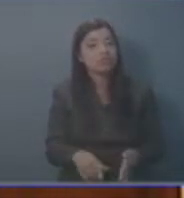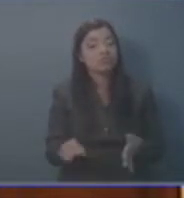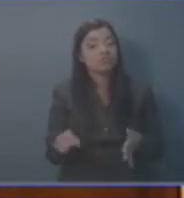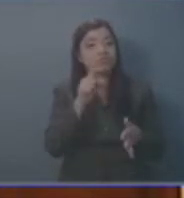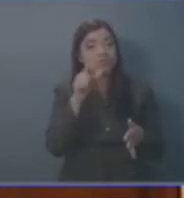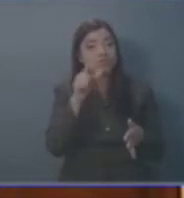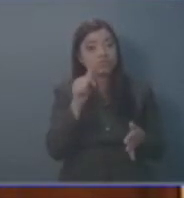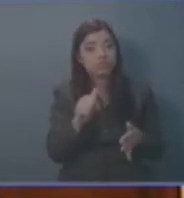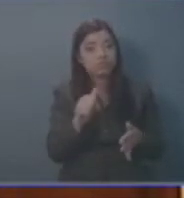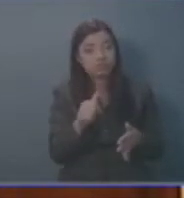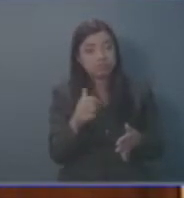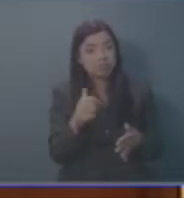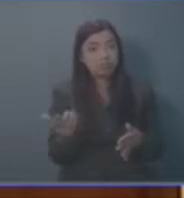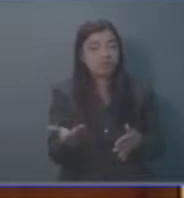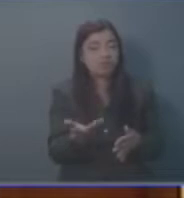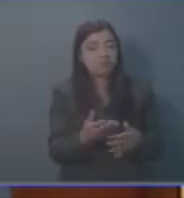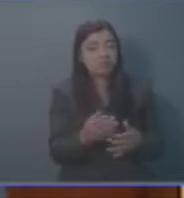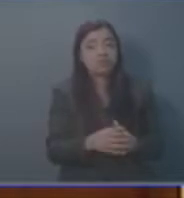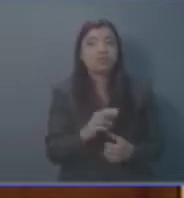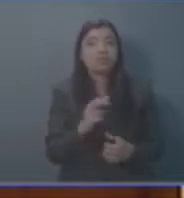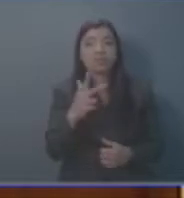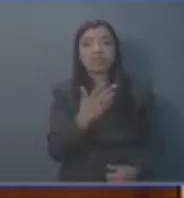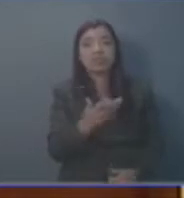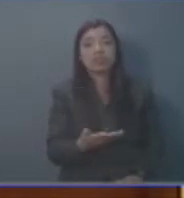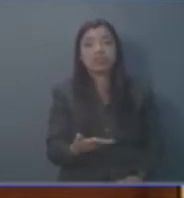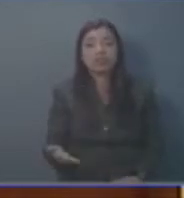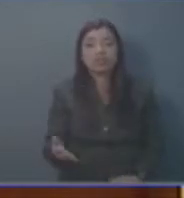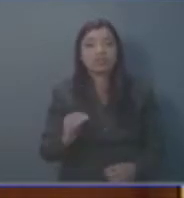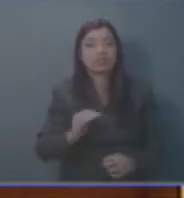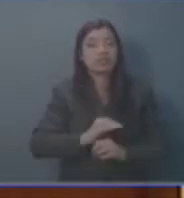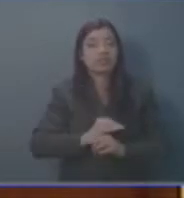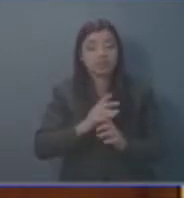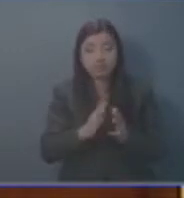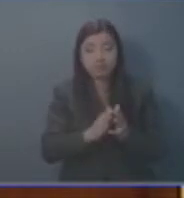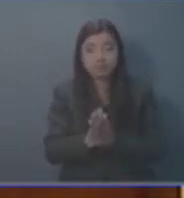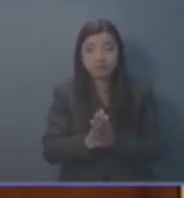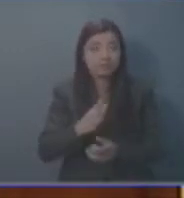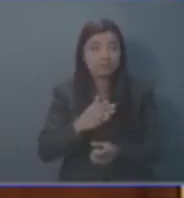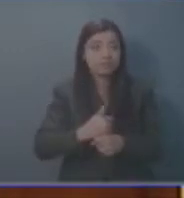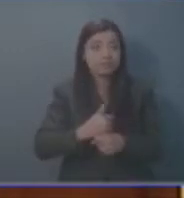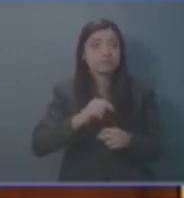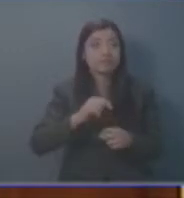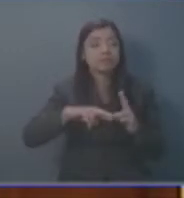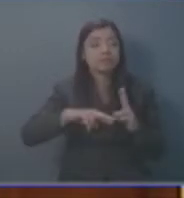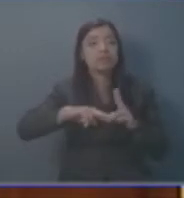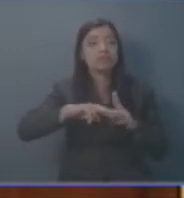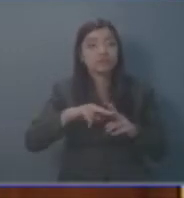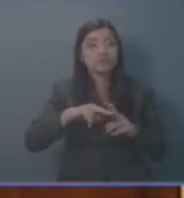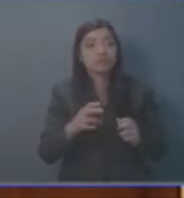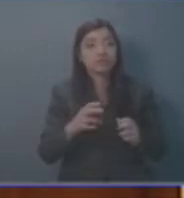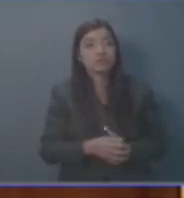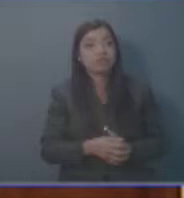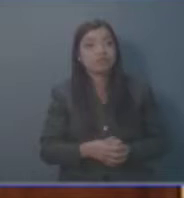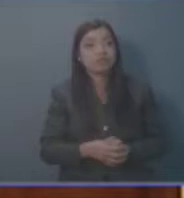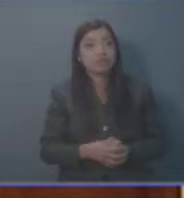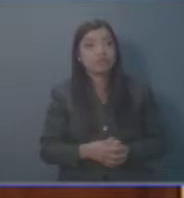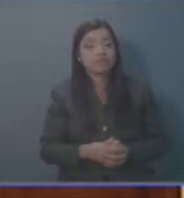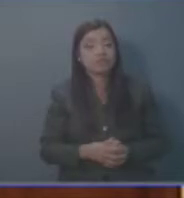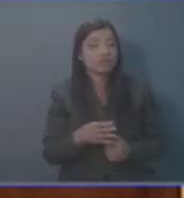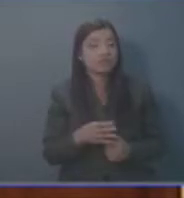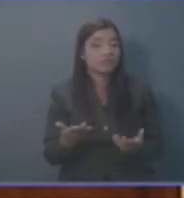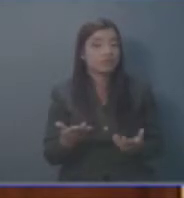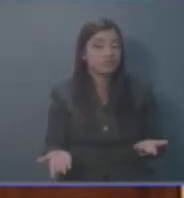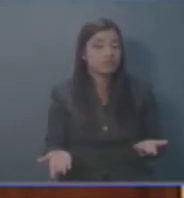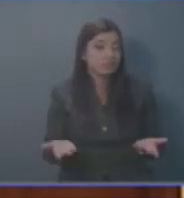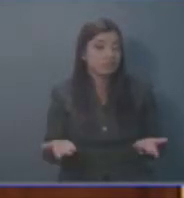de Bienestar Magisterial. Son tres cosas claves que nosotros como Arena no vamos a quitar el dedo del renglón. Mejorar sus